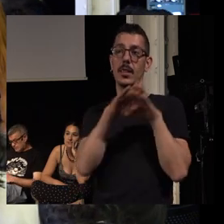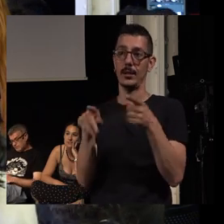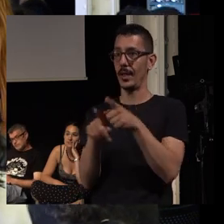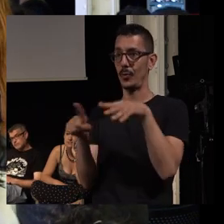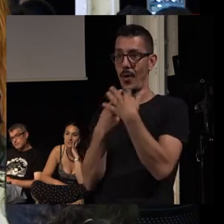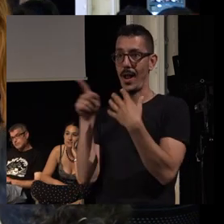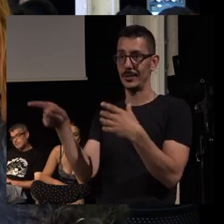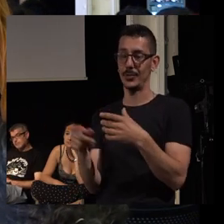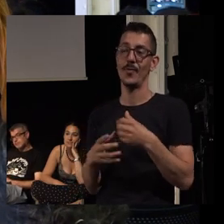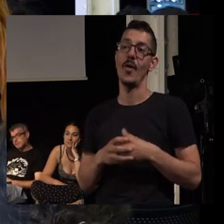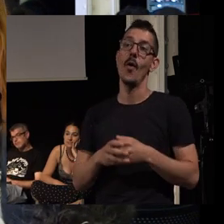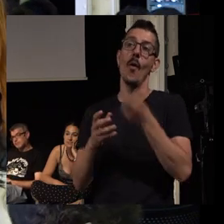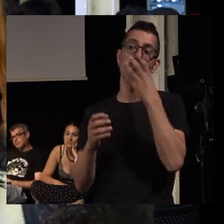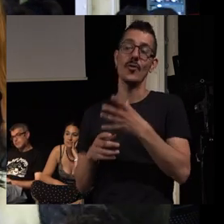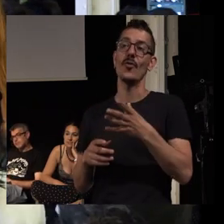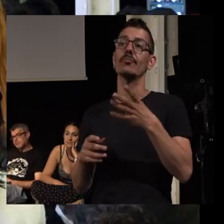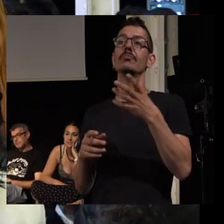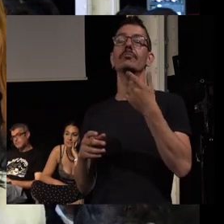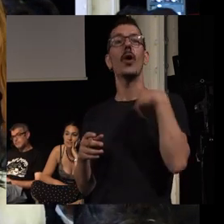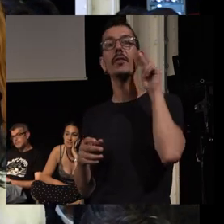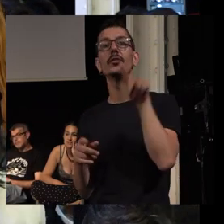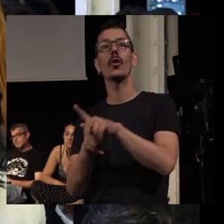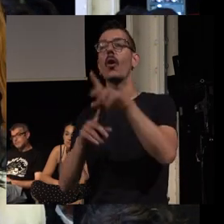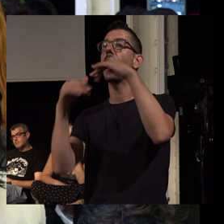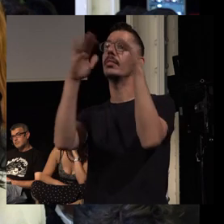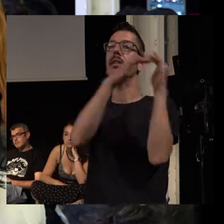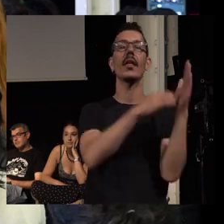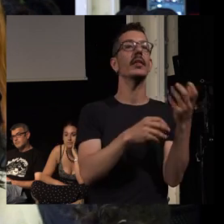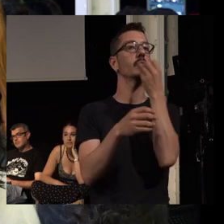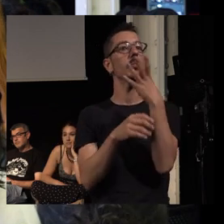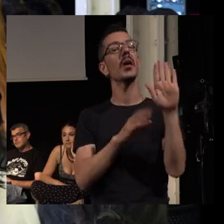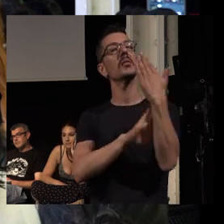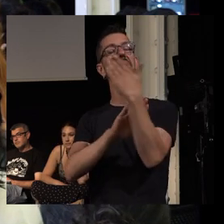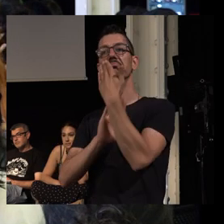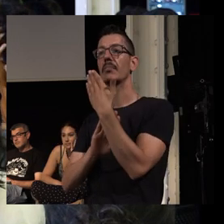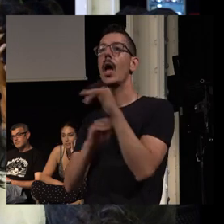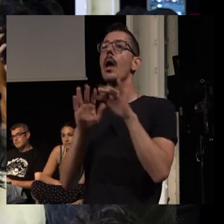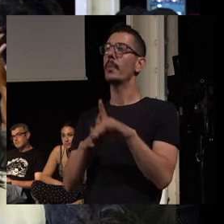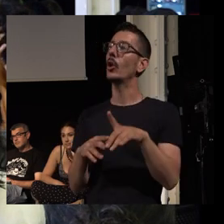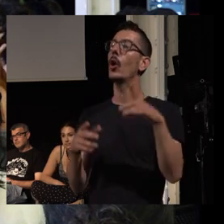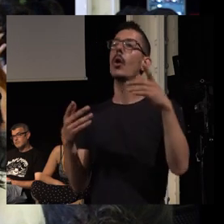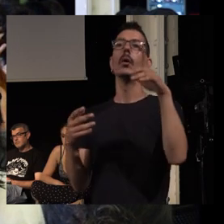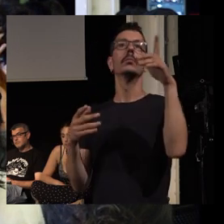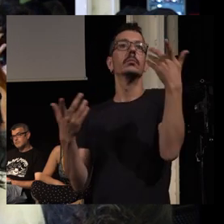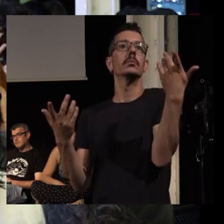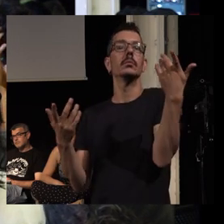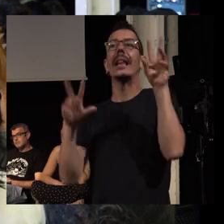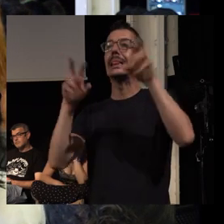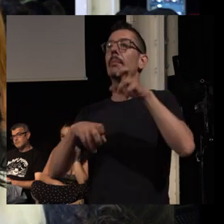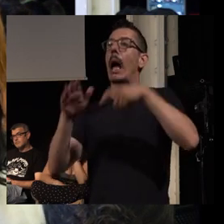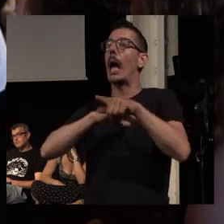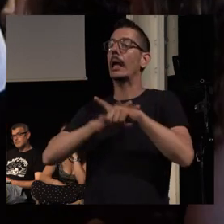aquí se ha hablado mucho de todas las entidades, pero ninguna a lo mejor se ha planteado pues el hecho de tener un agente de salud o un agente